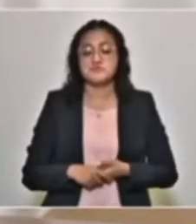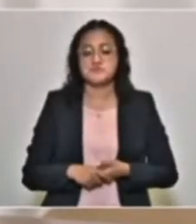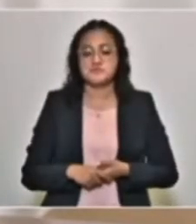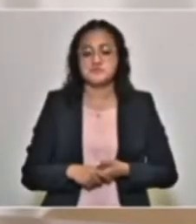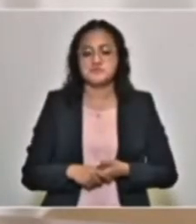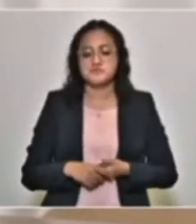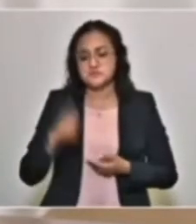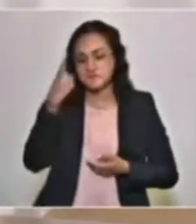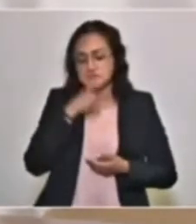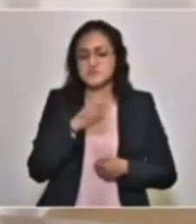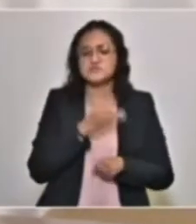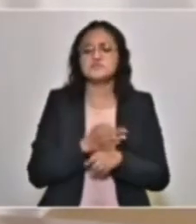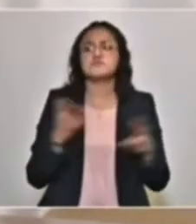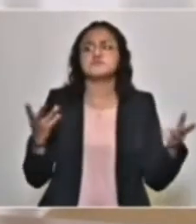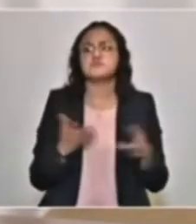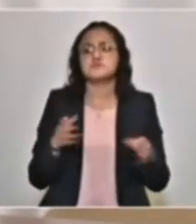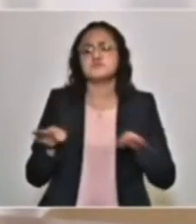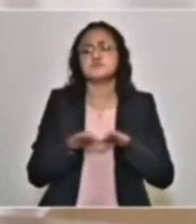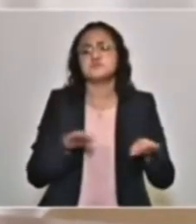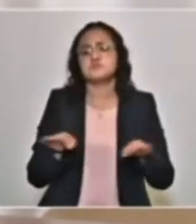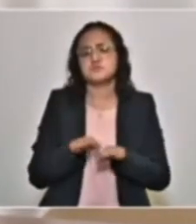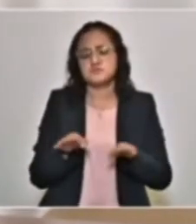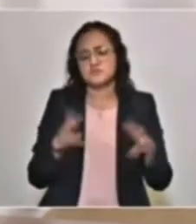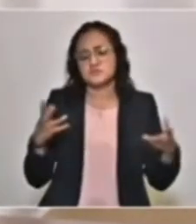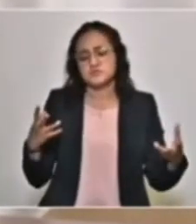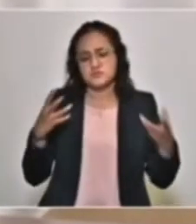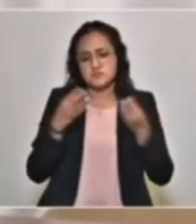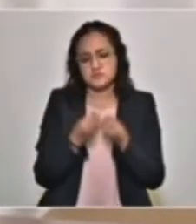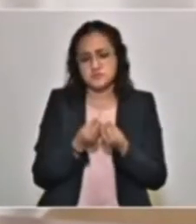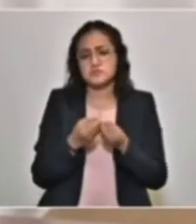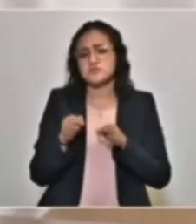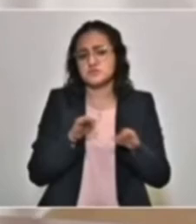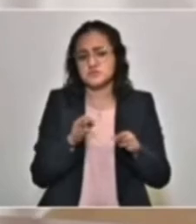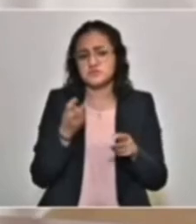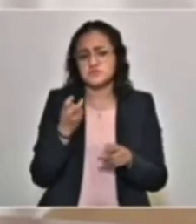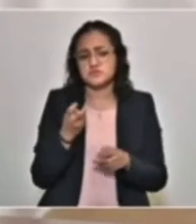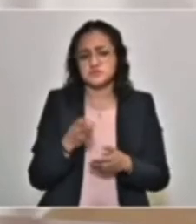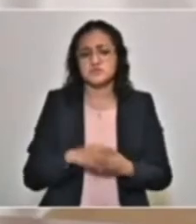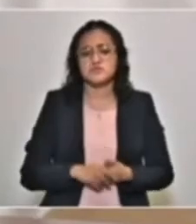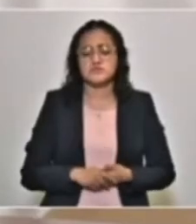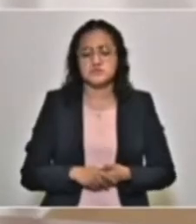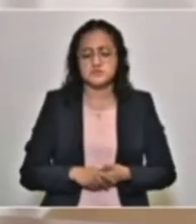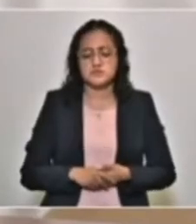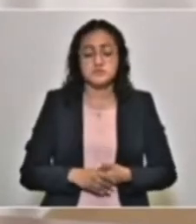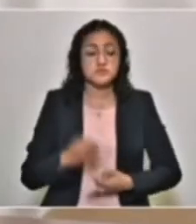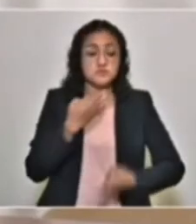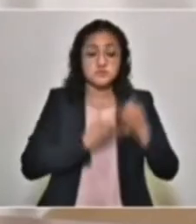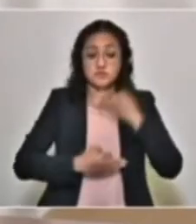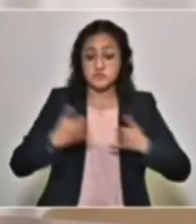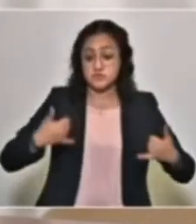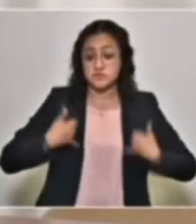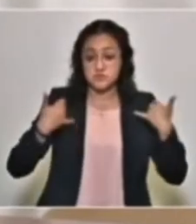para que hagamos un trabajo conjunto. Todos los muchachos que viajaron a Cancún.